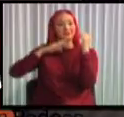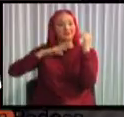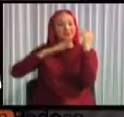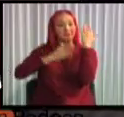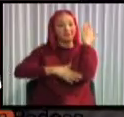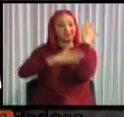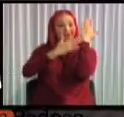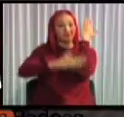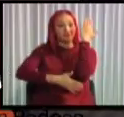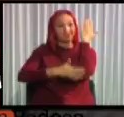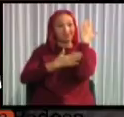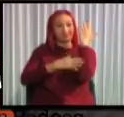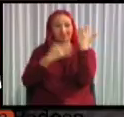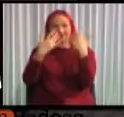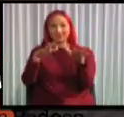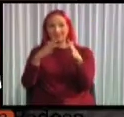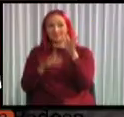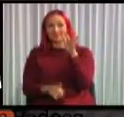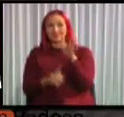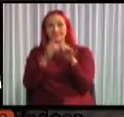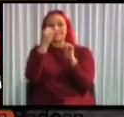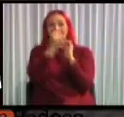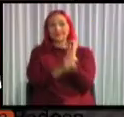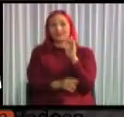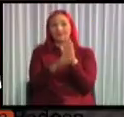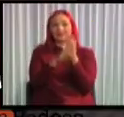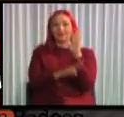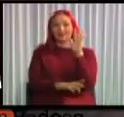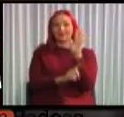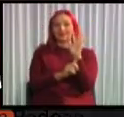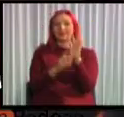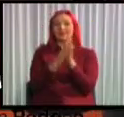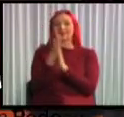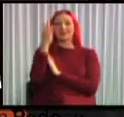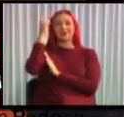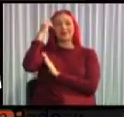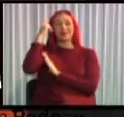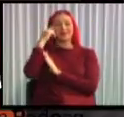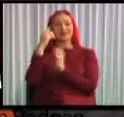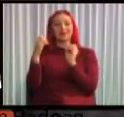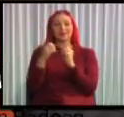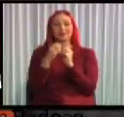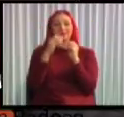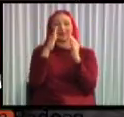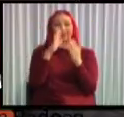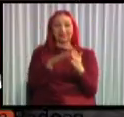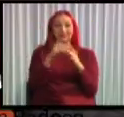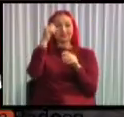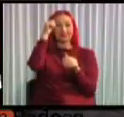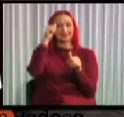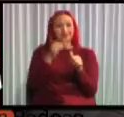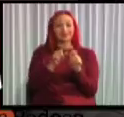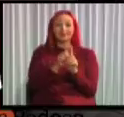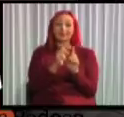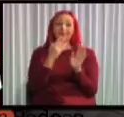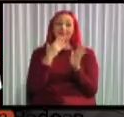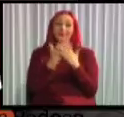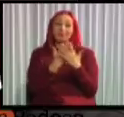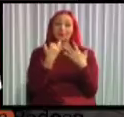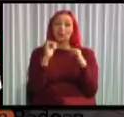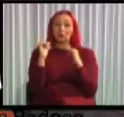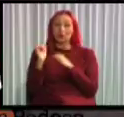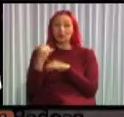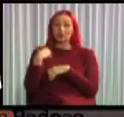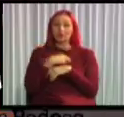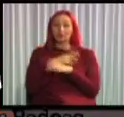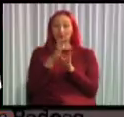aquí serían último modelo en esa época. Era un carrito hasta más pequeño, yo me acuerdo bien, pero era el juguete que